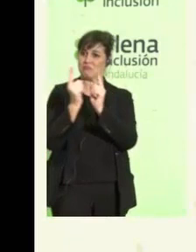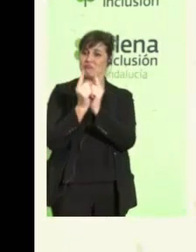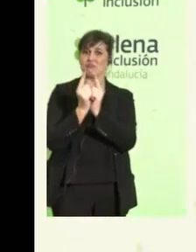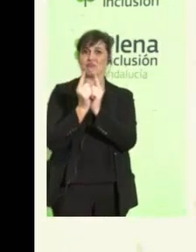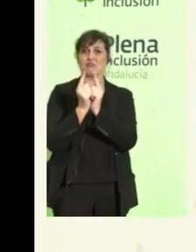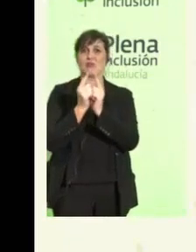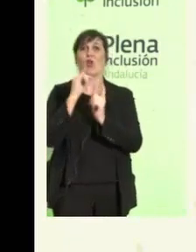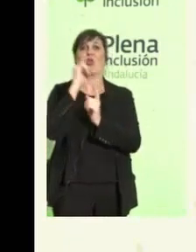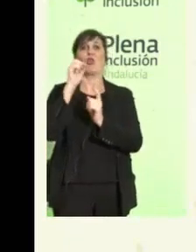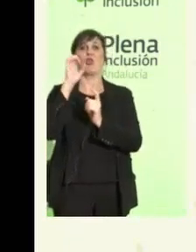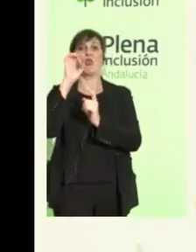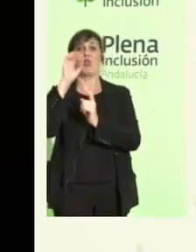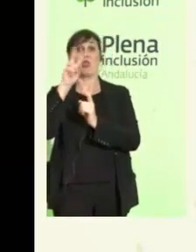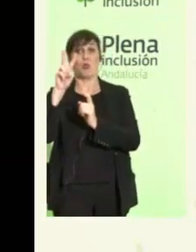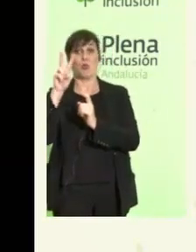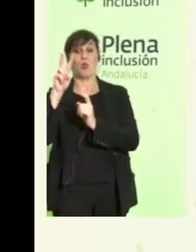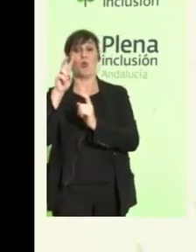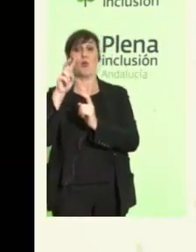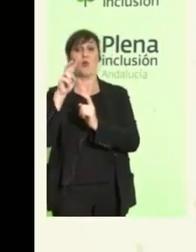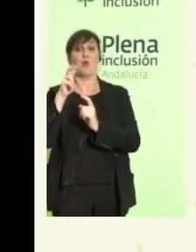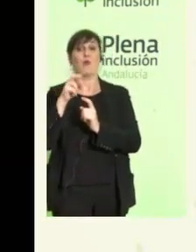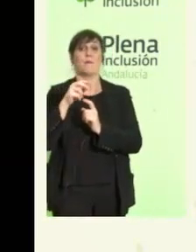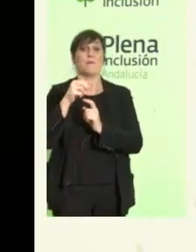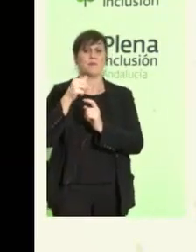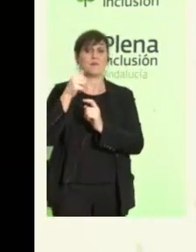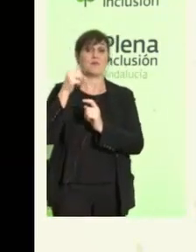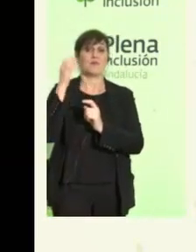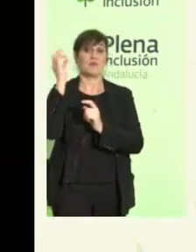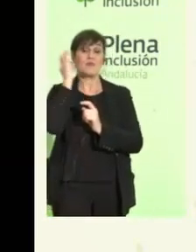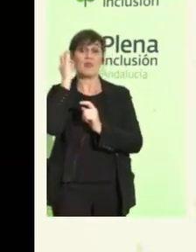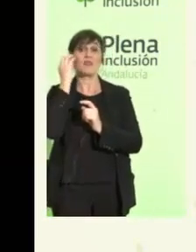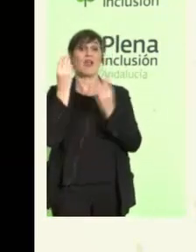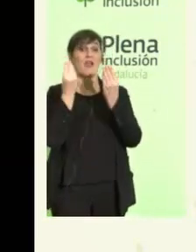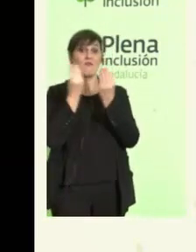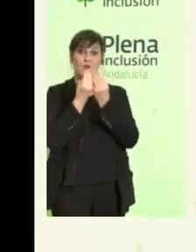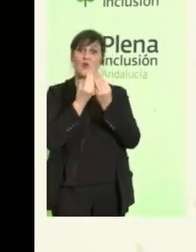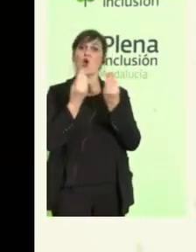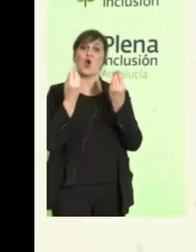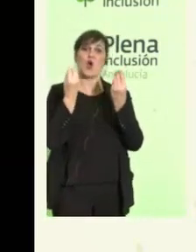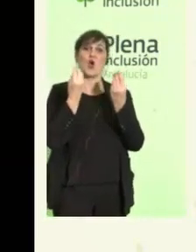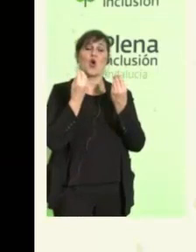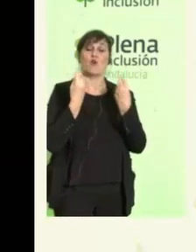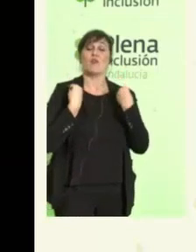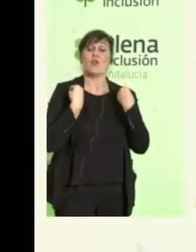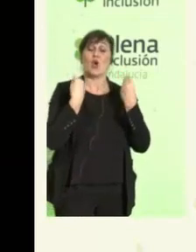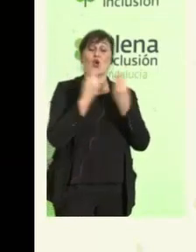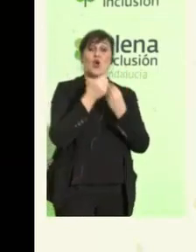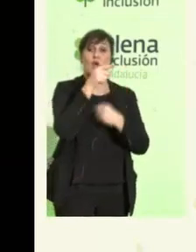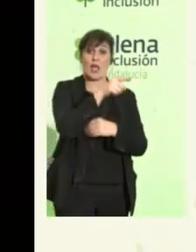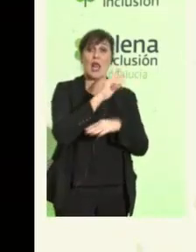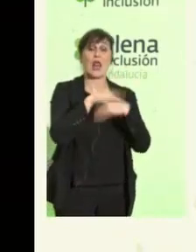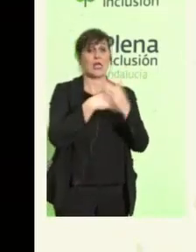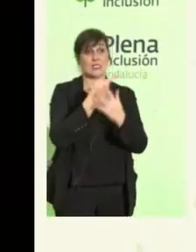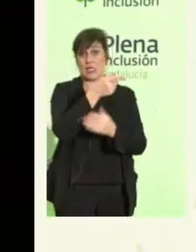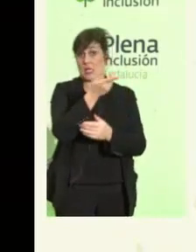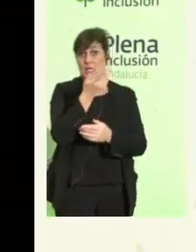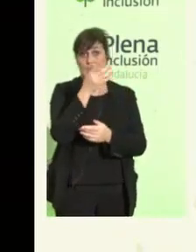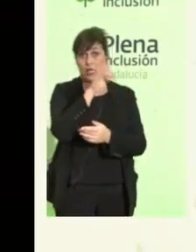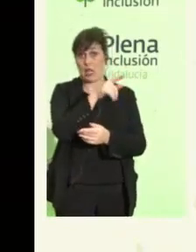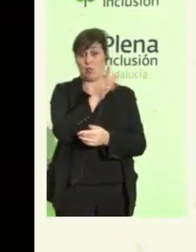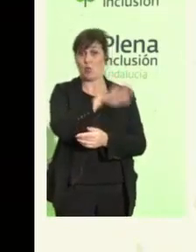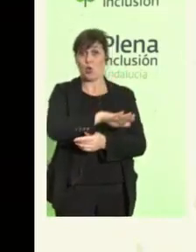con él y ella vivió con él hasta que él murió, a unos 10 años así seco, y fue